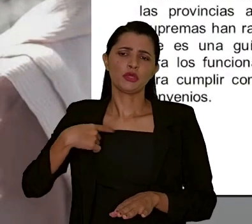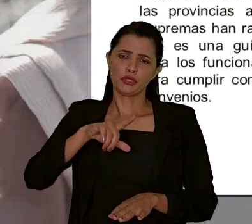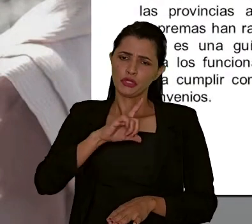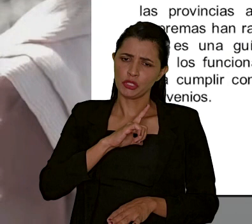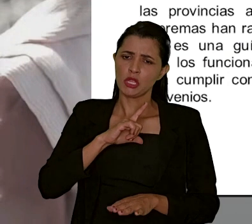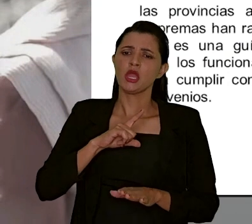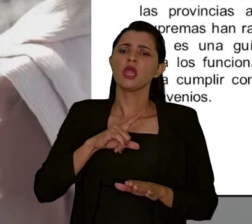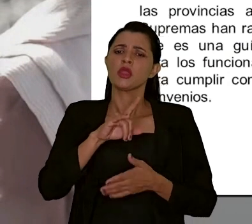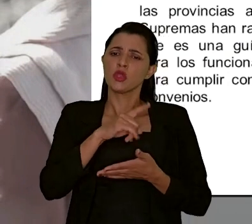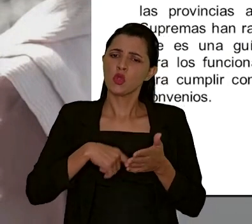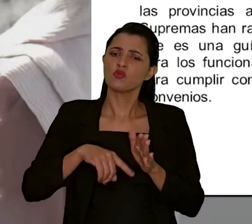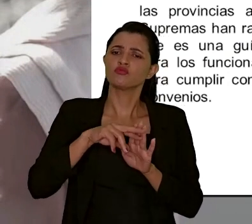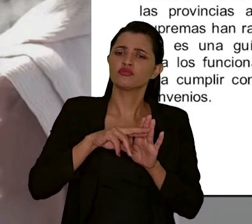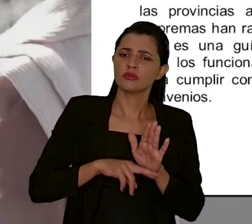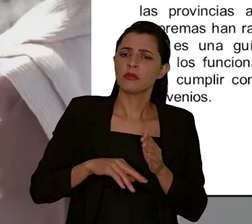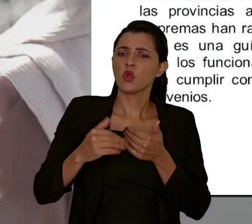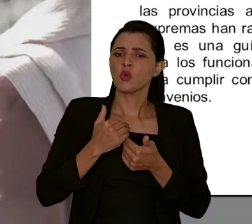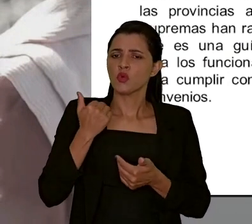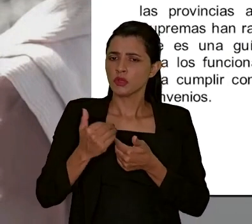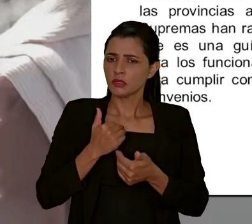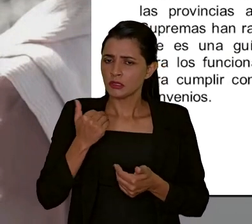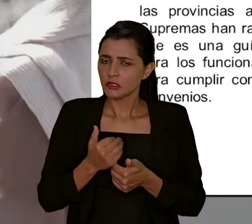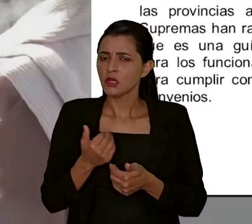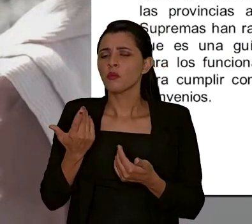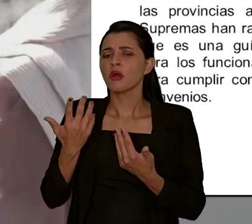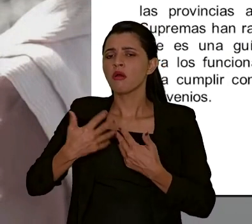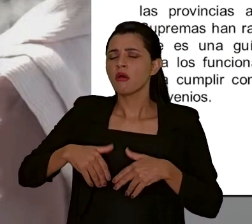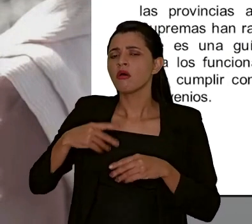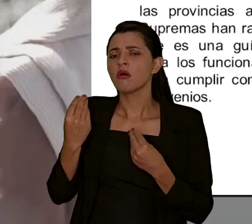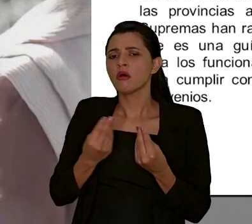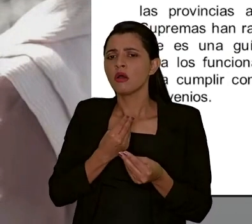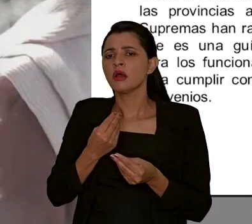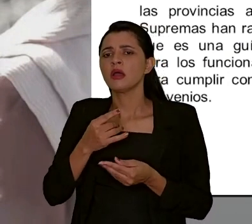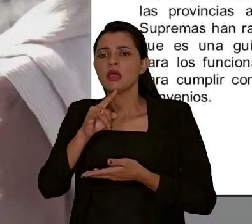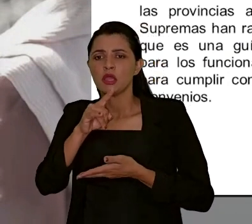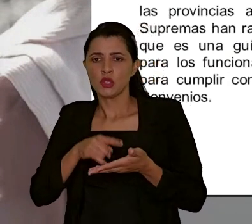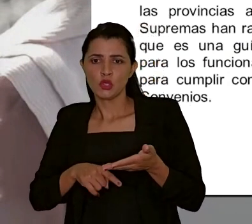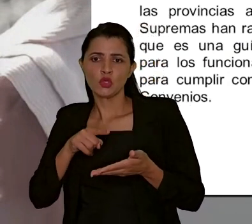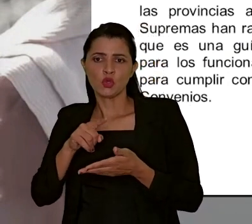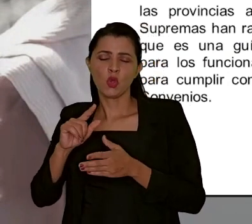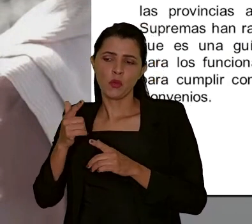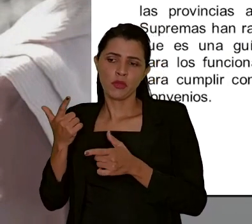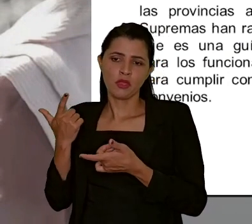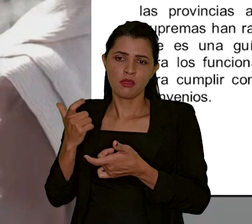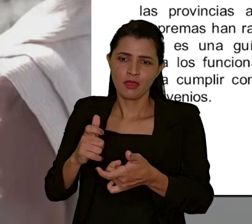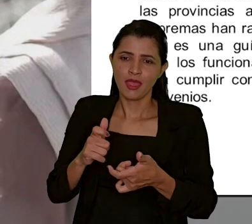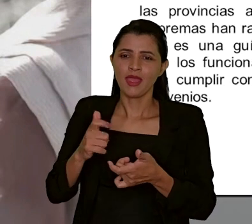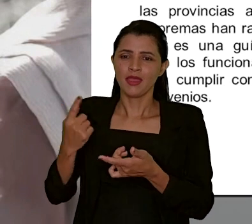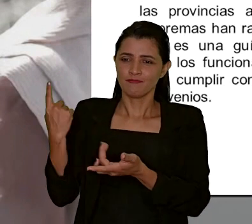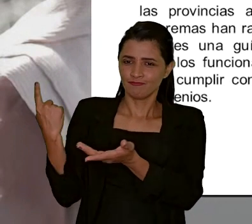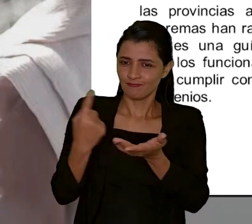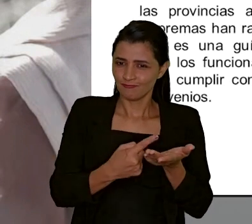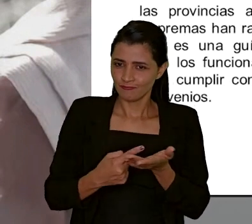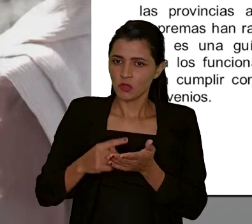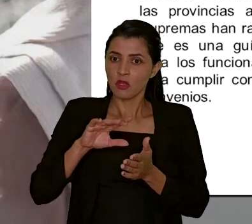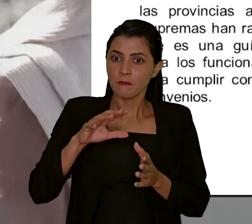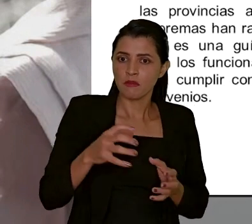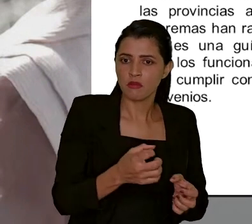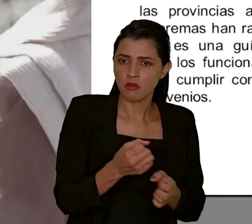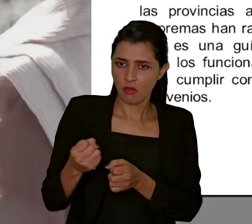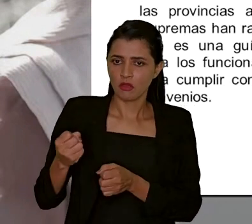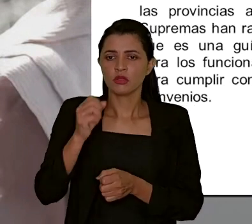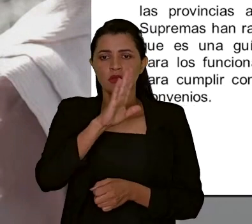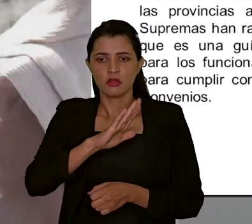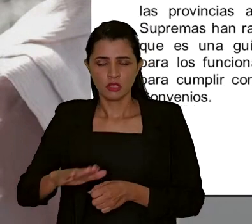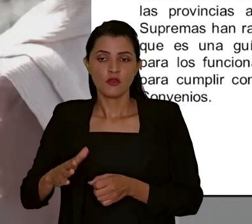el protocolo de actuación para el funcionamiento de los convenios sobre sustracción internacional de niños, que fue